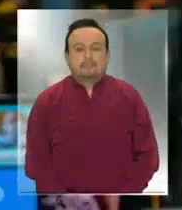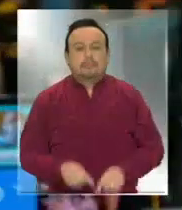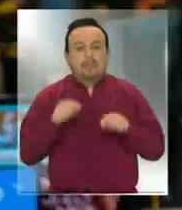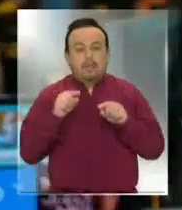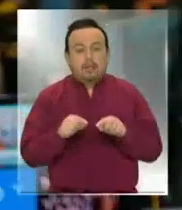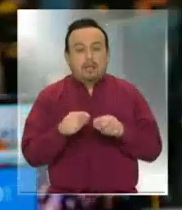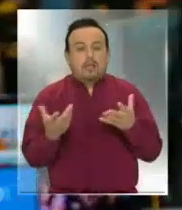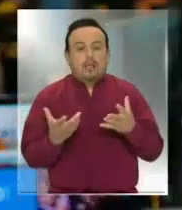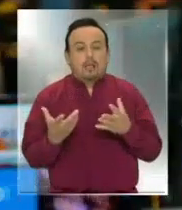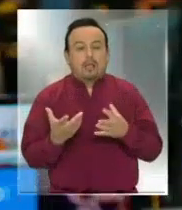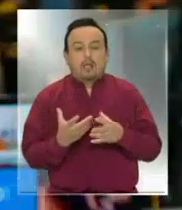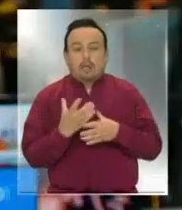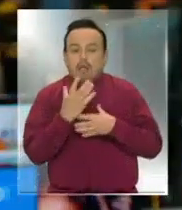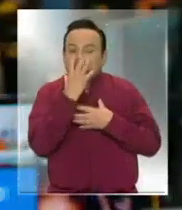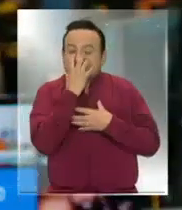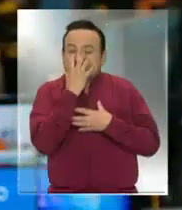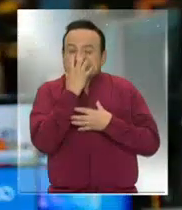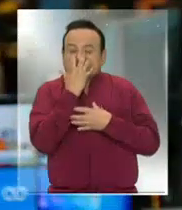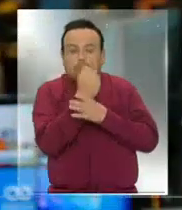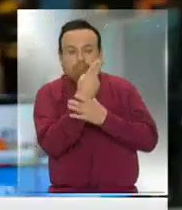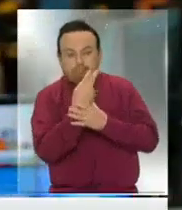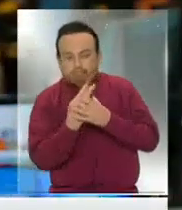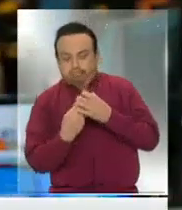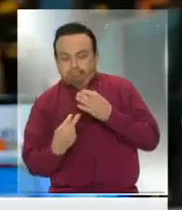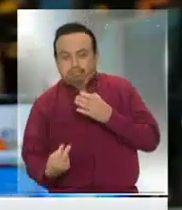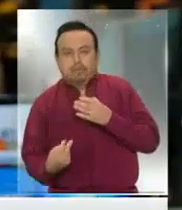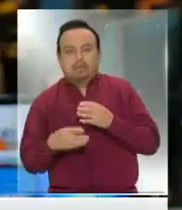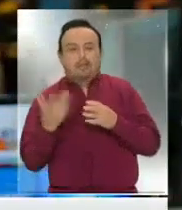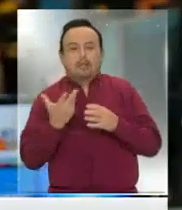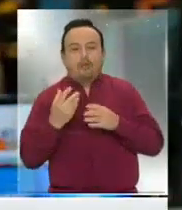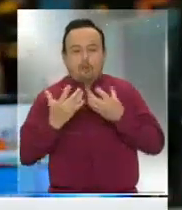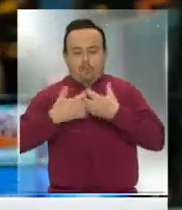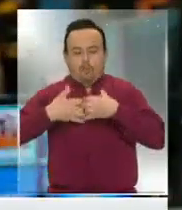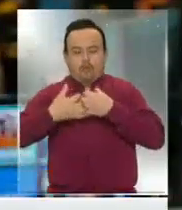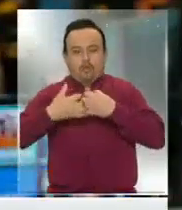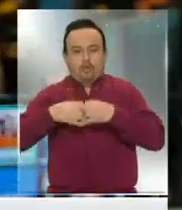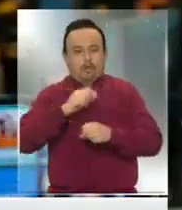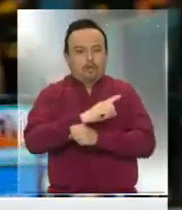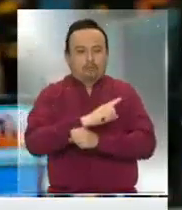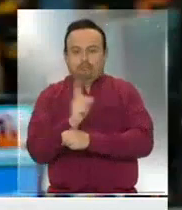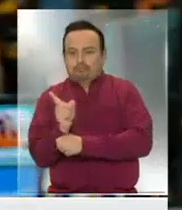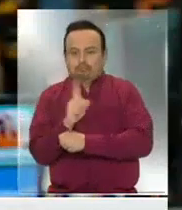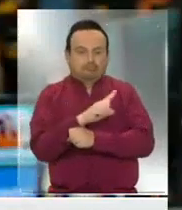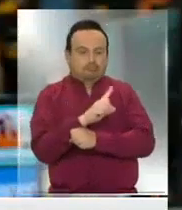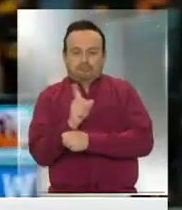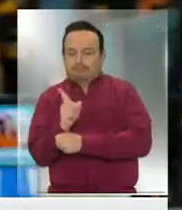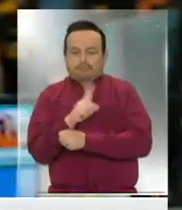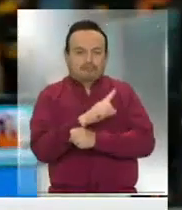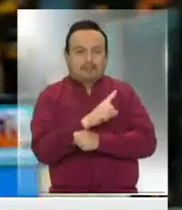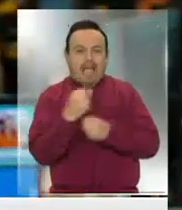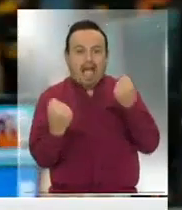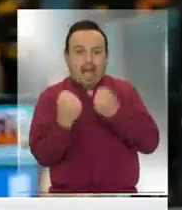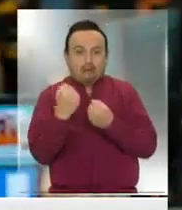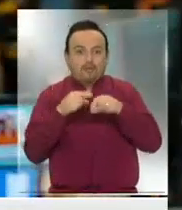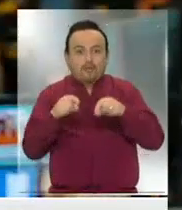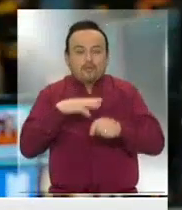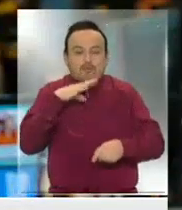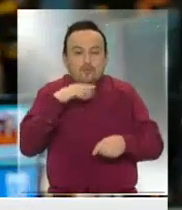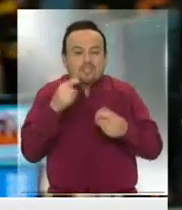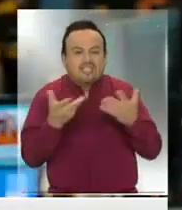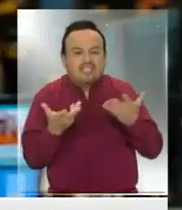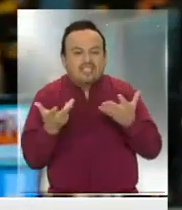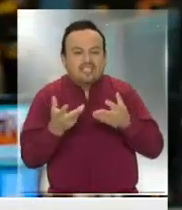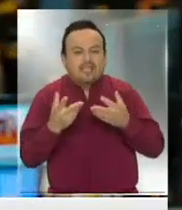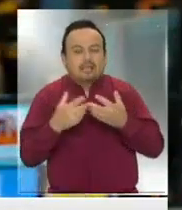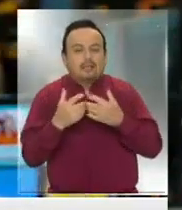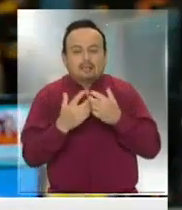Desde una máscara de buceo hasta un motor de limpia parabrisas, estos son los implementos que se utilizan en el mundo para elaborar